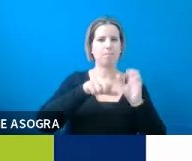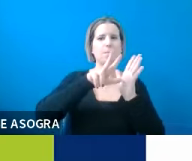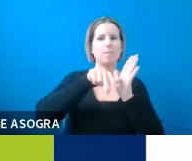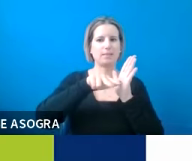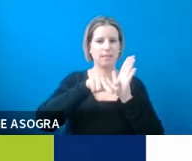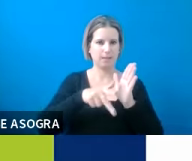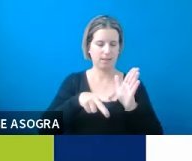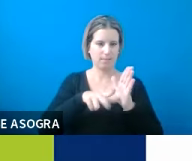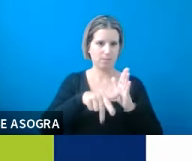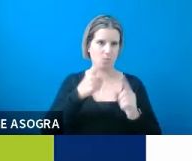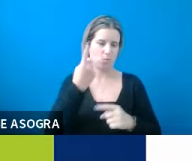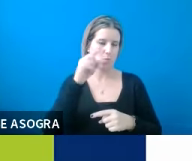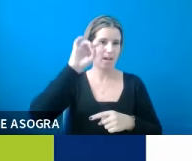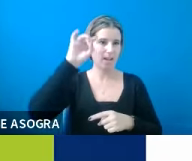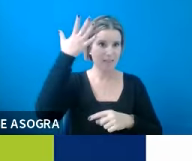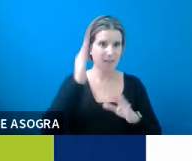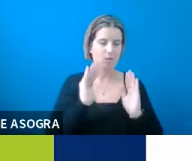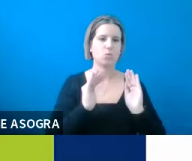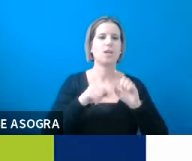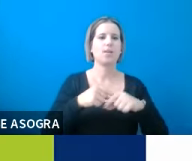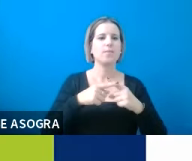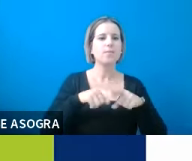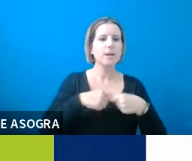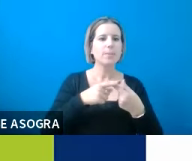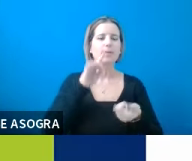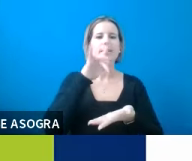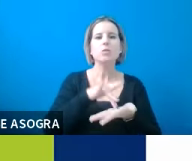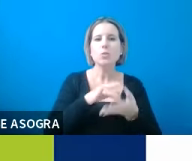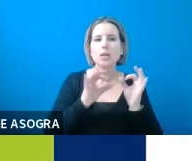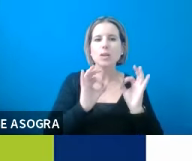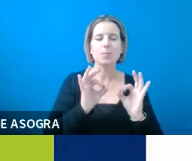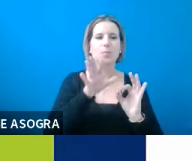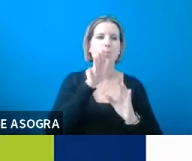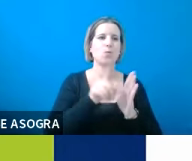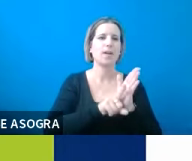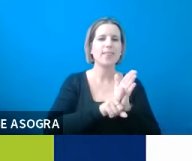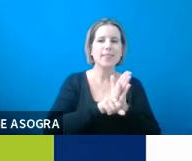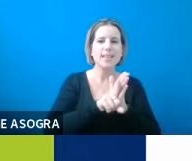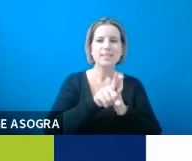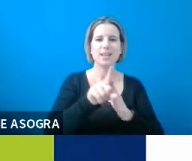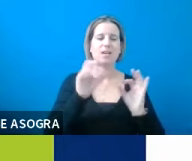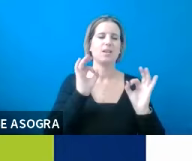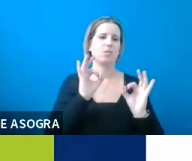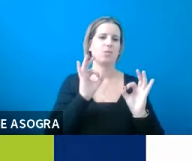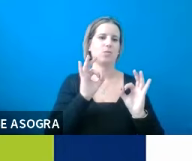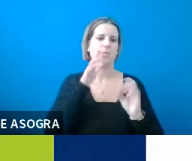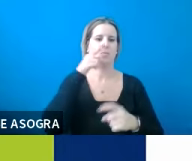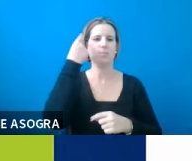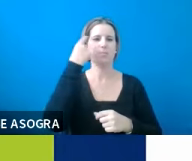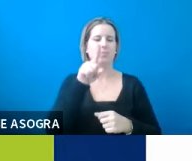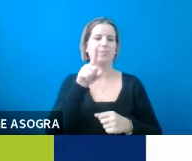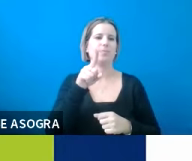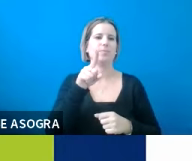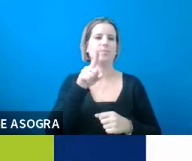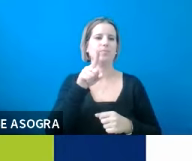por una idea de las familias de que lo sucedido del parón en el desarrollo típico que se describe en los trastornos del espectro del autismo